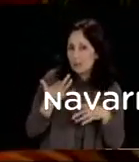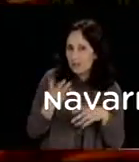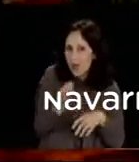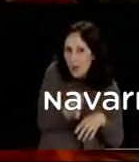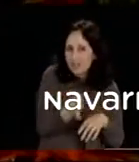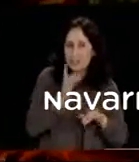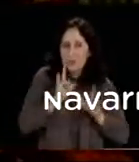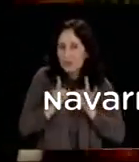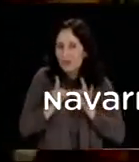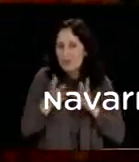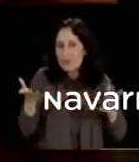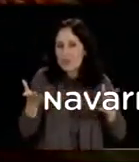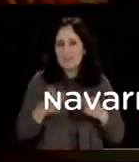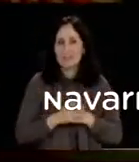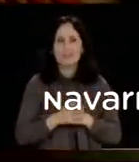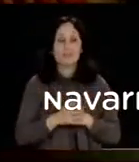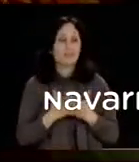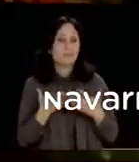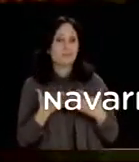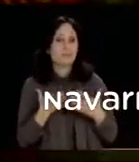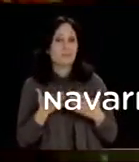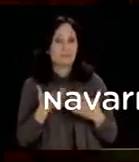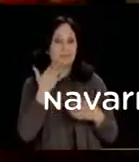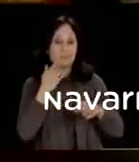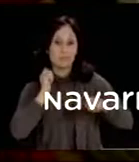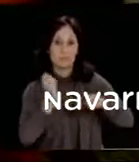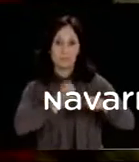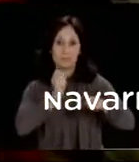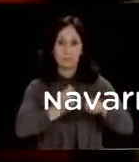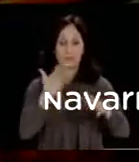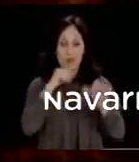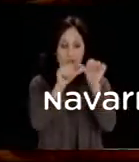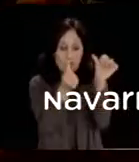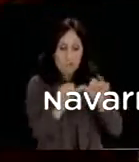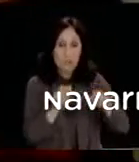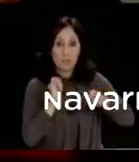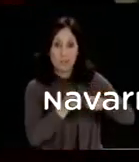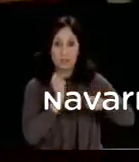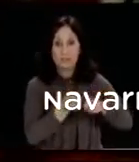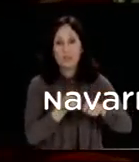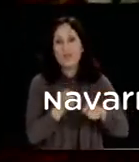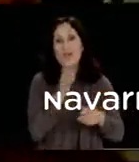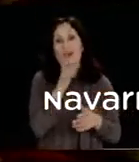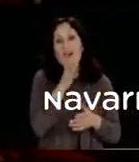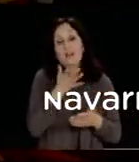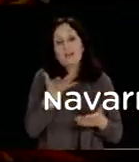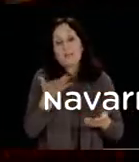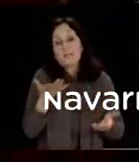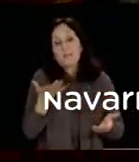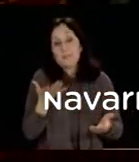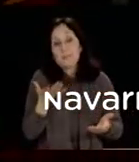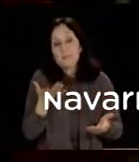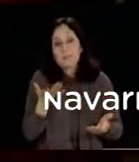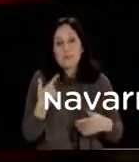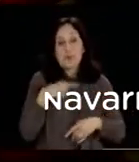hacer ruido? Realmente el martillo es para dar forma a la pieza. Sí. Lo que pasa que como esto es lo que es, yo un año le hago el